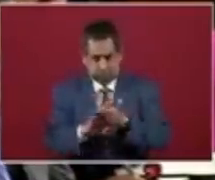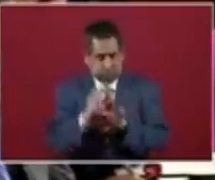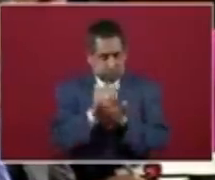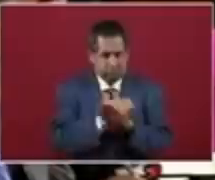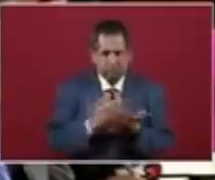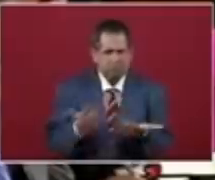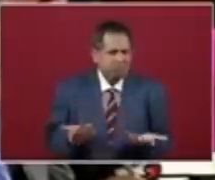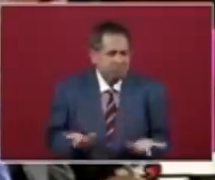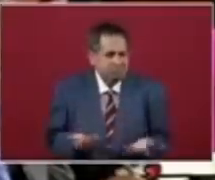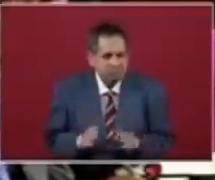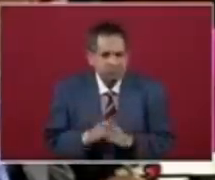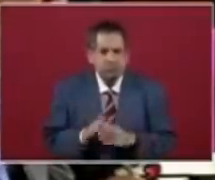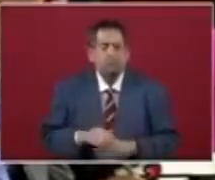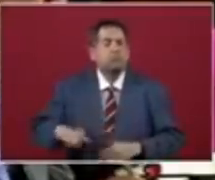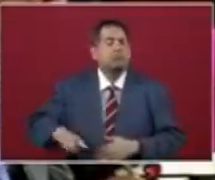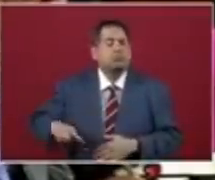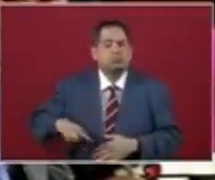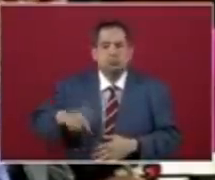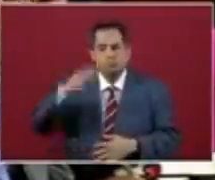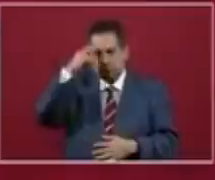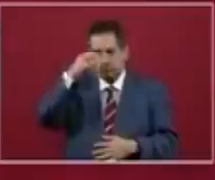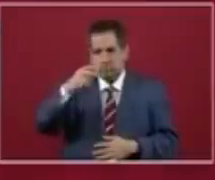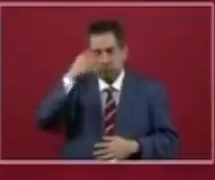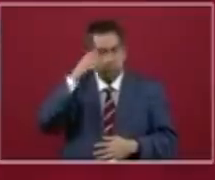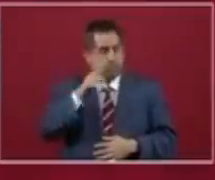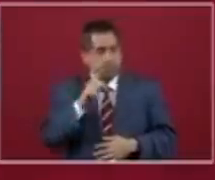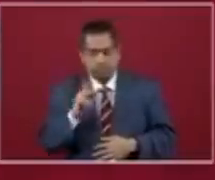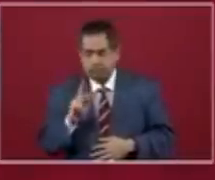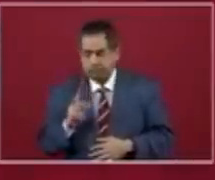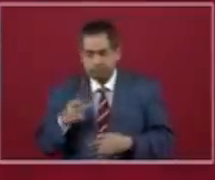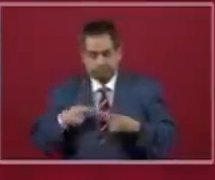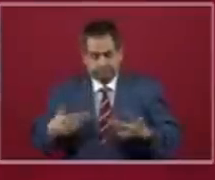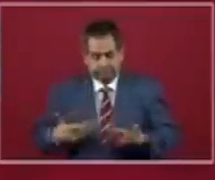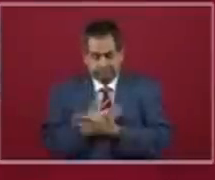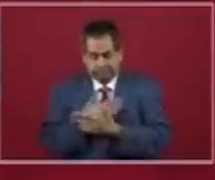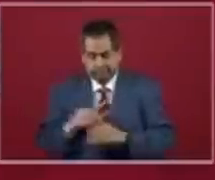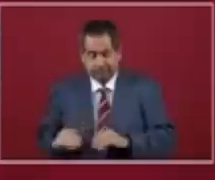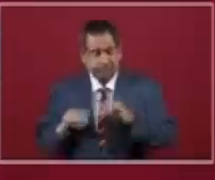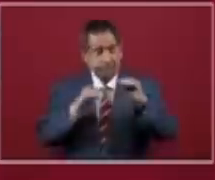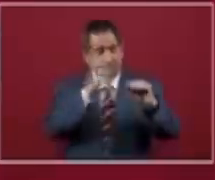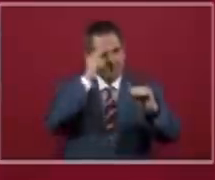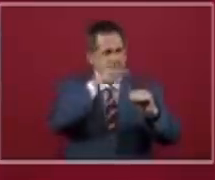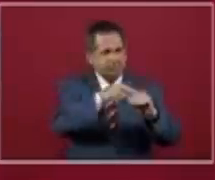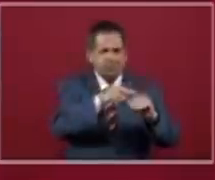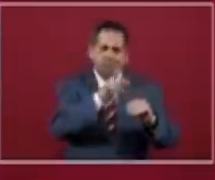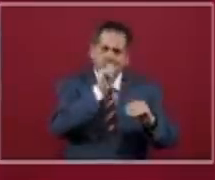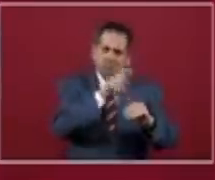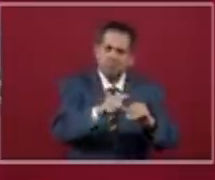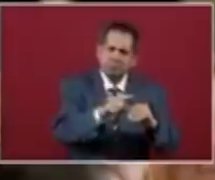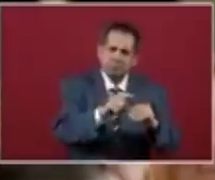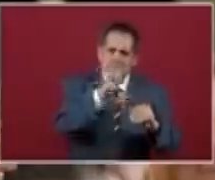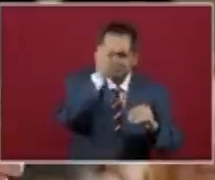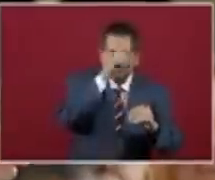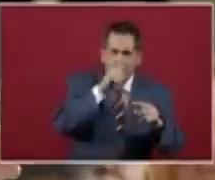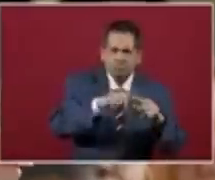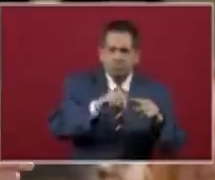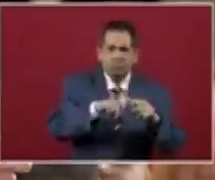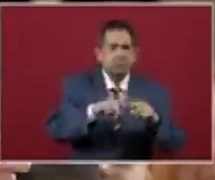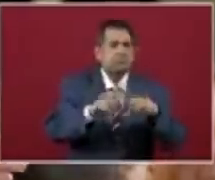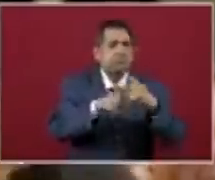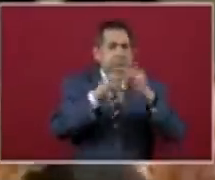puede haber del gobierno de México para que el paisano, el mexicano en Estados Unidos, también tenga una incidencia en quiénes van a ser los